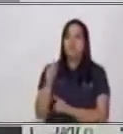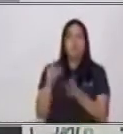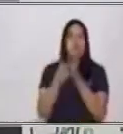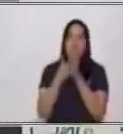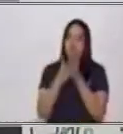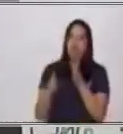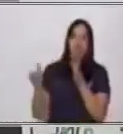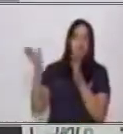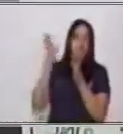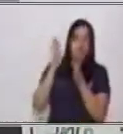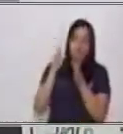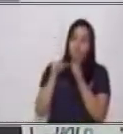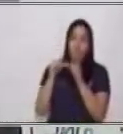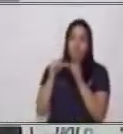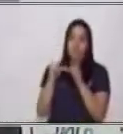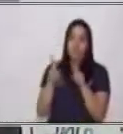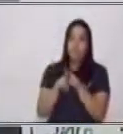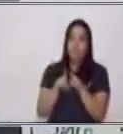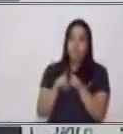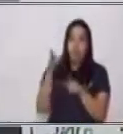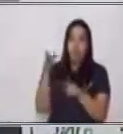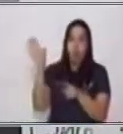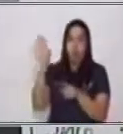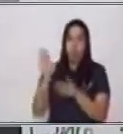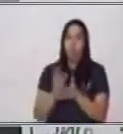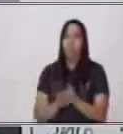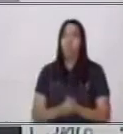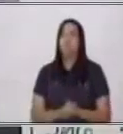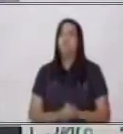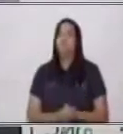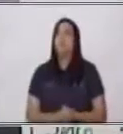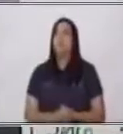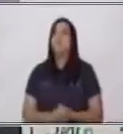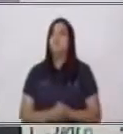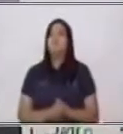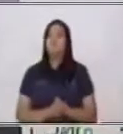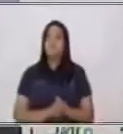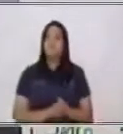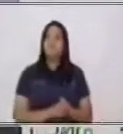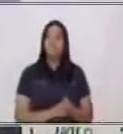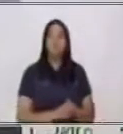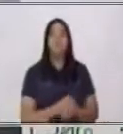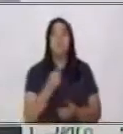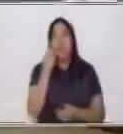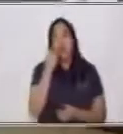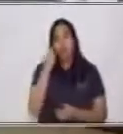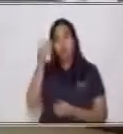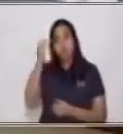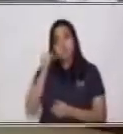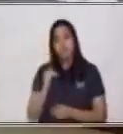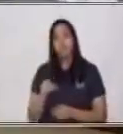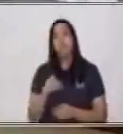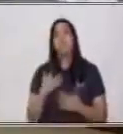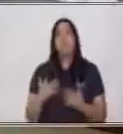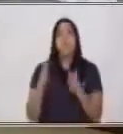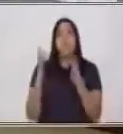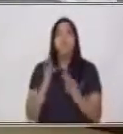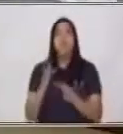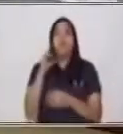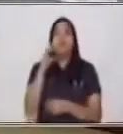más 4, menos 1. Menos 8 más 5, menos 3. ¿Sí?